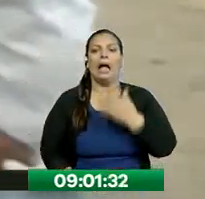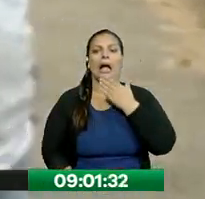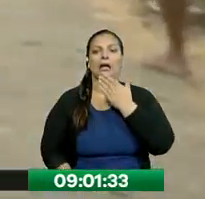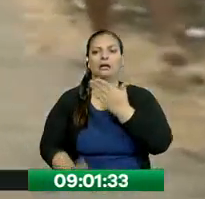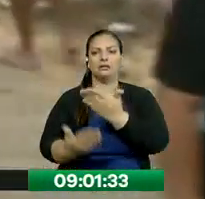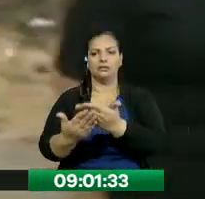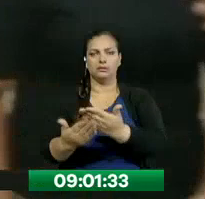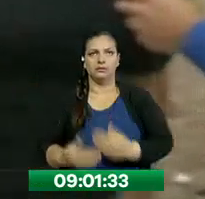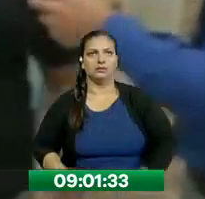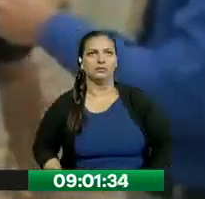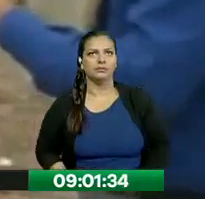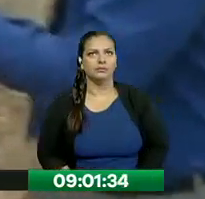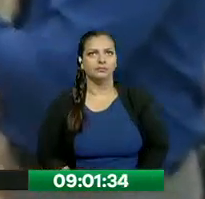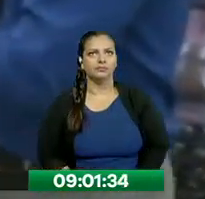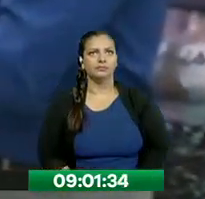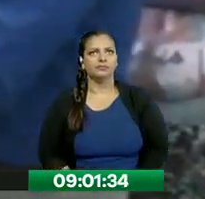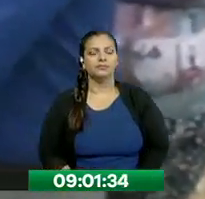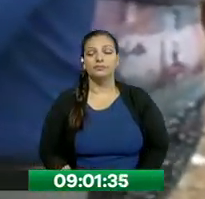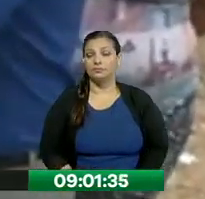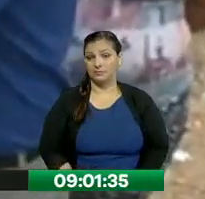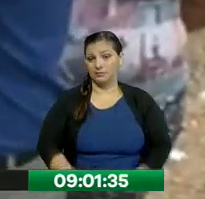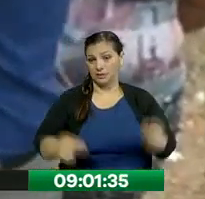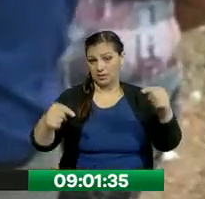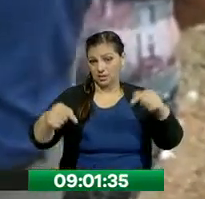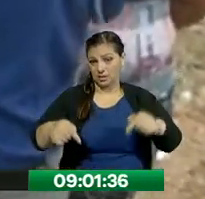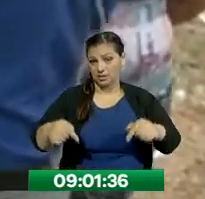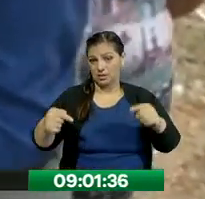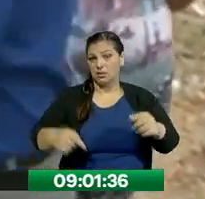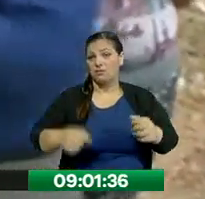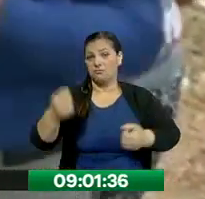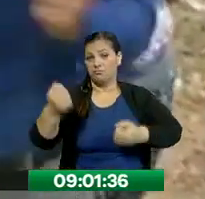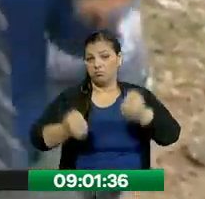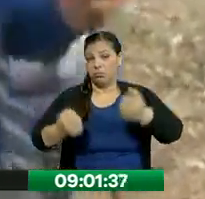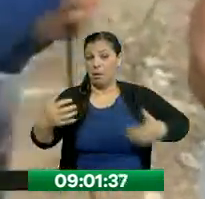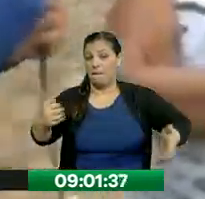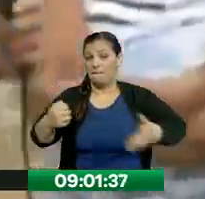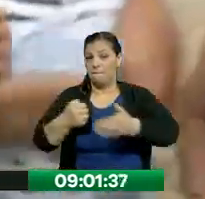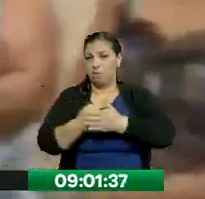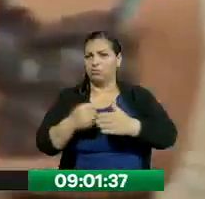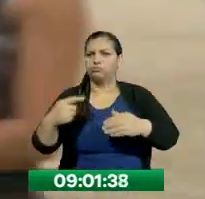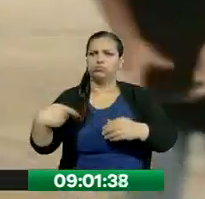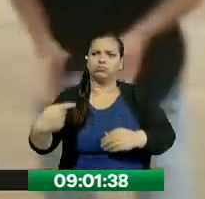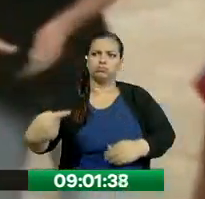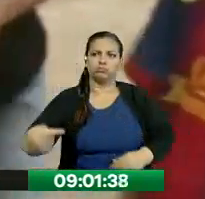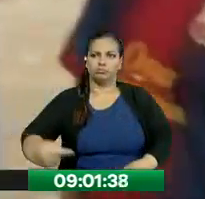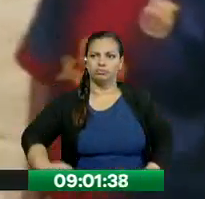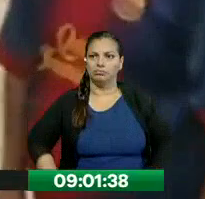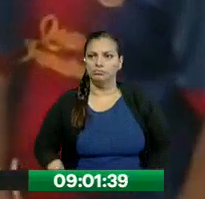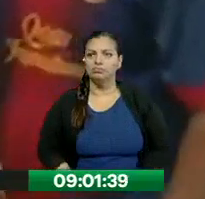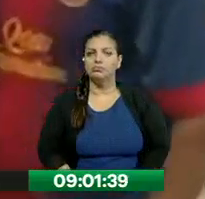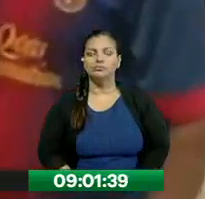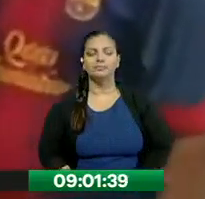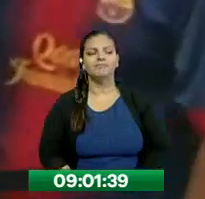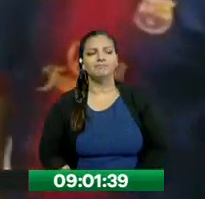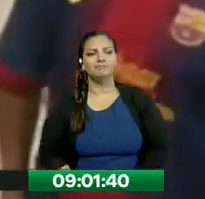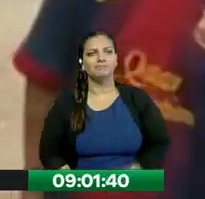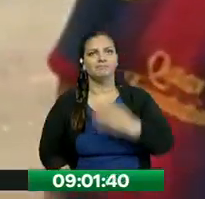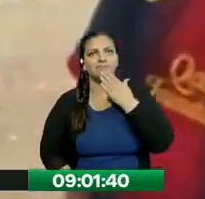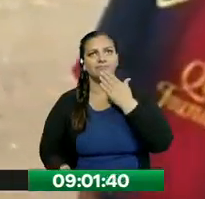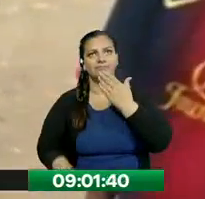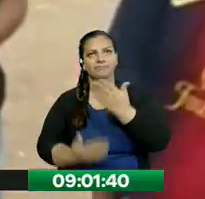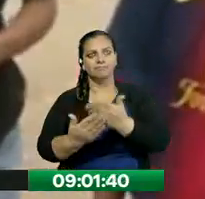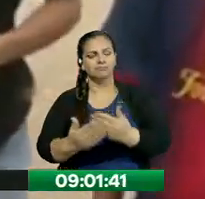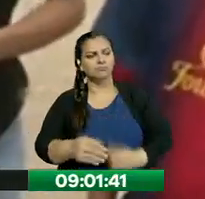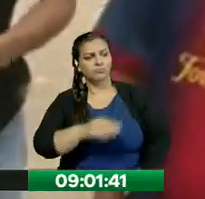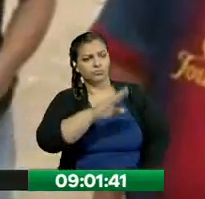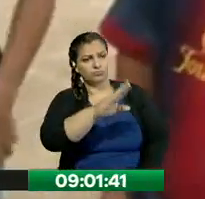2-3 meses siempre ocurre accidentes. Listo, muchísimas gracias. Dialogamos con Kevin Borges, él es hermano del